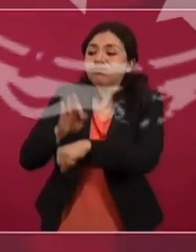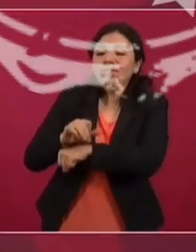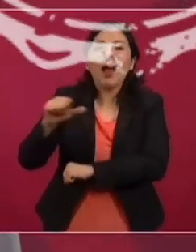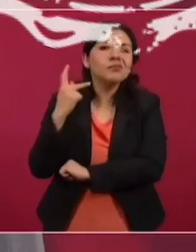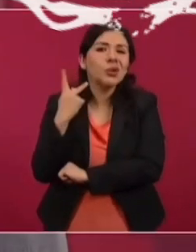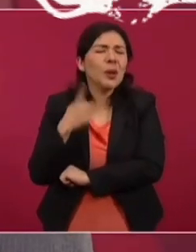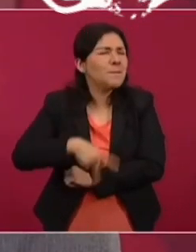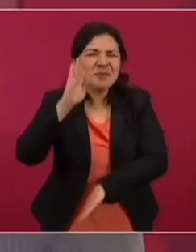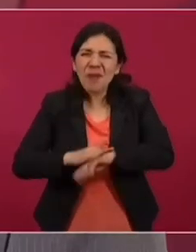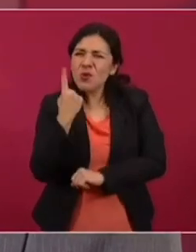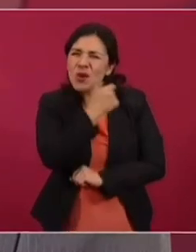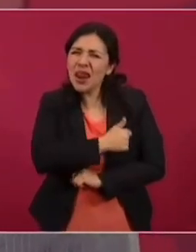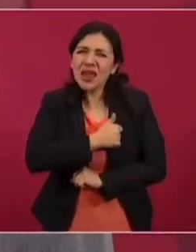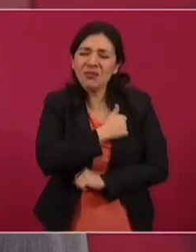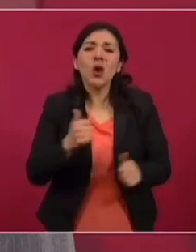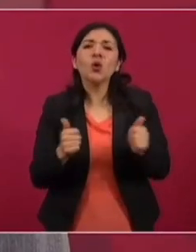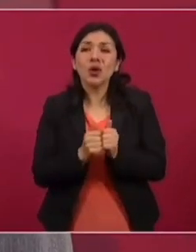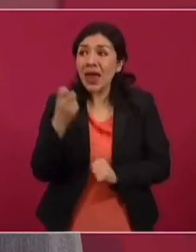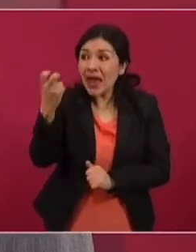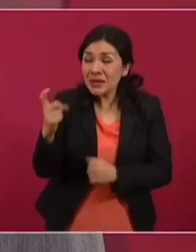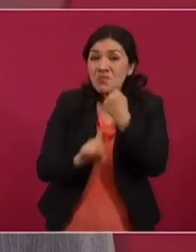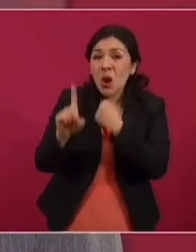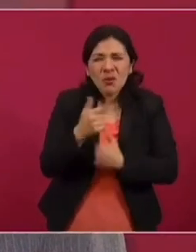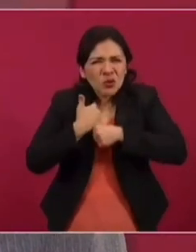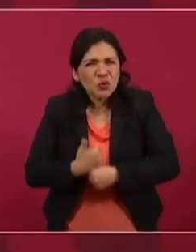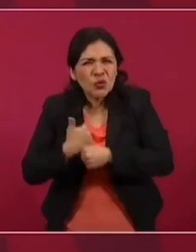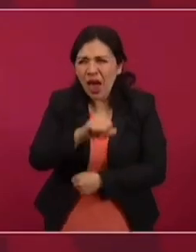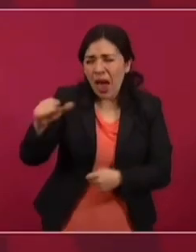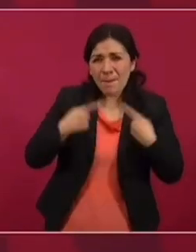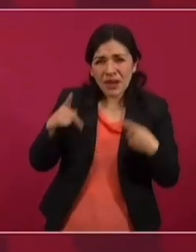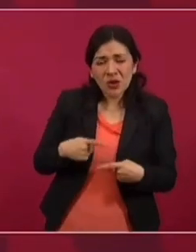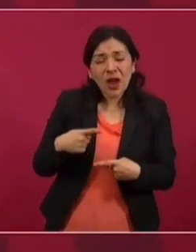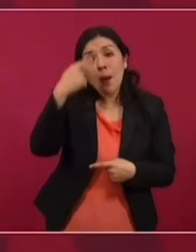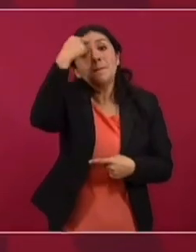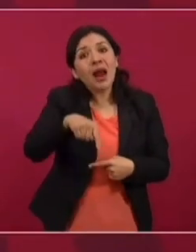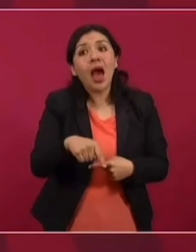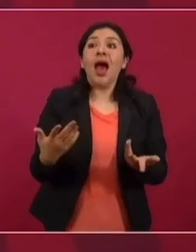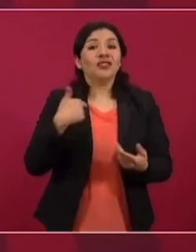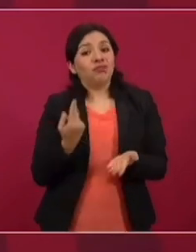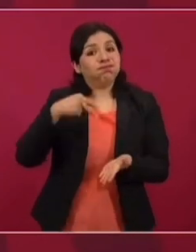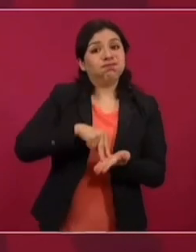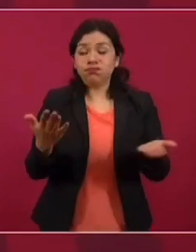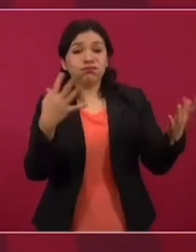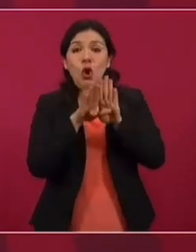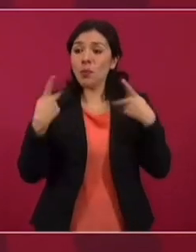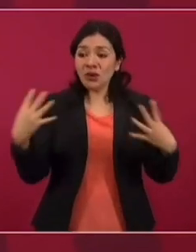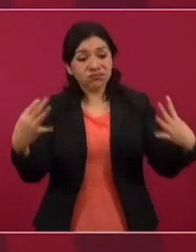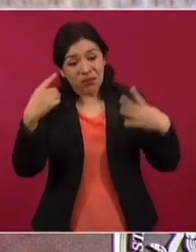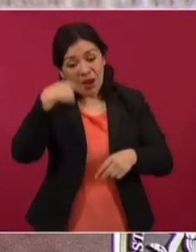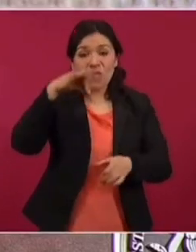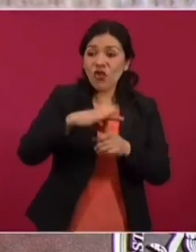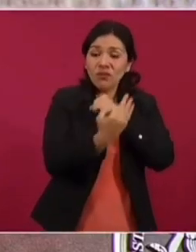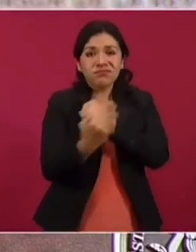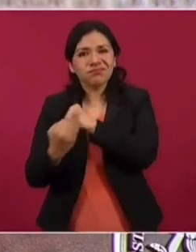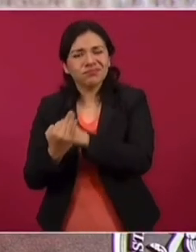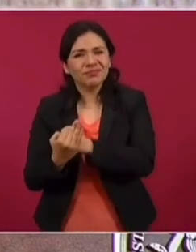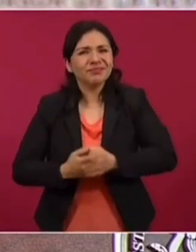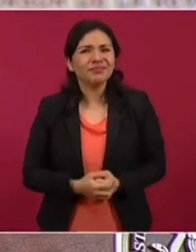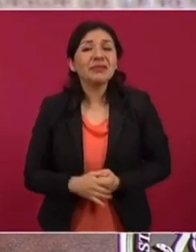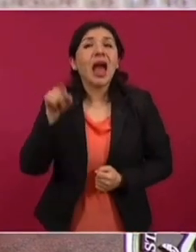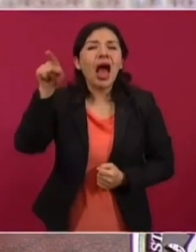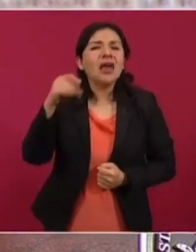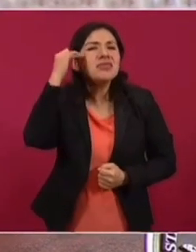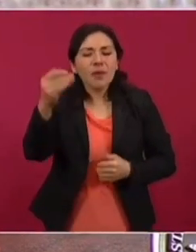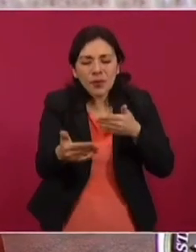Lo más lamentable de todo es que utilizaron la tragedia con propósitos electorales, porque estaban